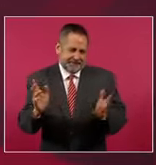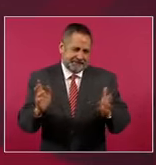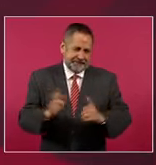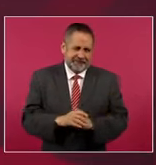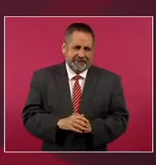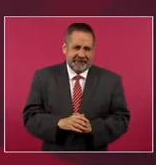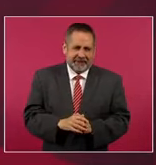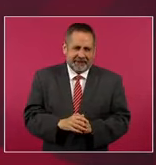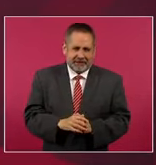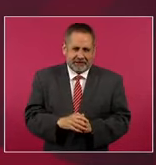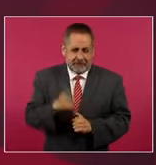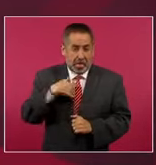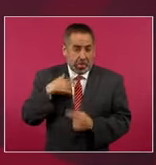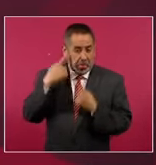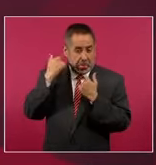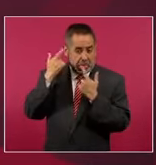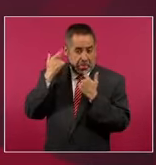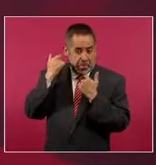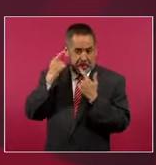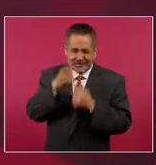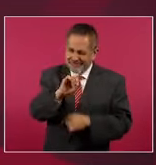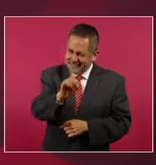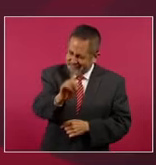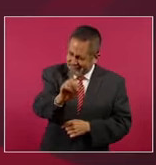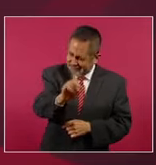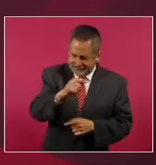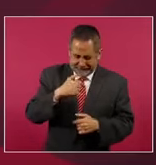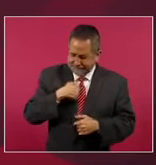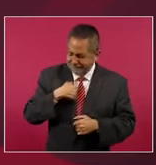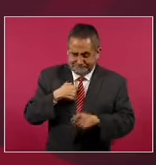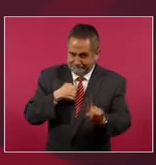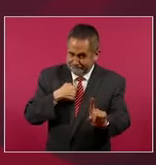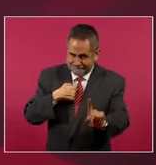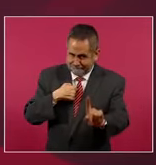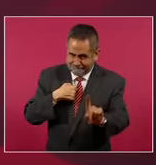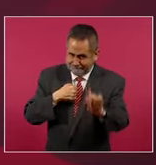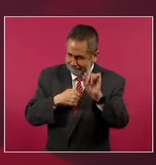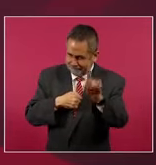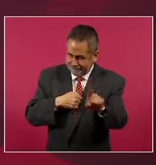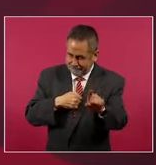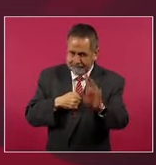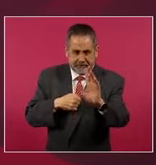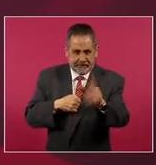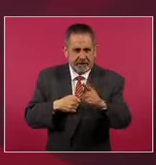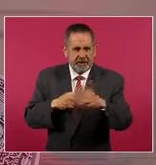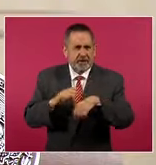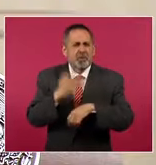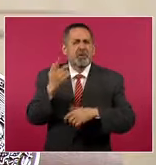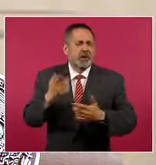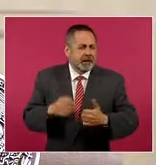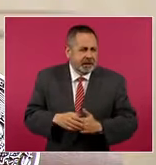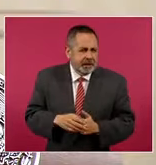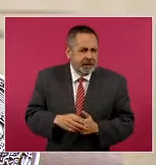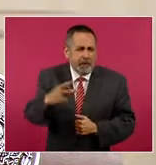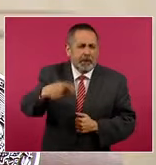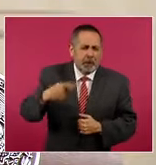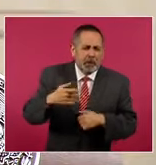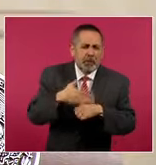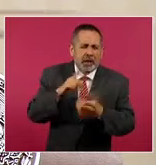No, aquí no nos estamos chupando el dedo. O sea, no. Entonces, ¿por qué la